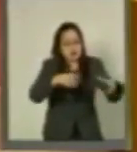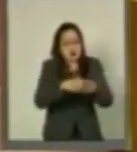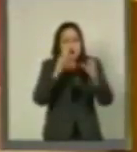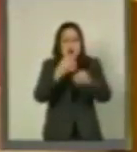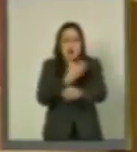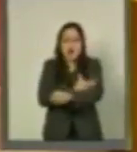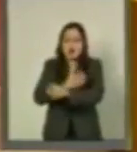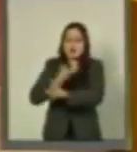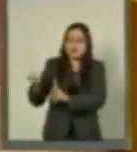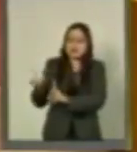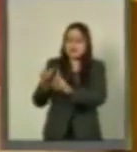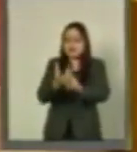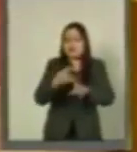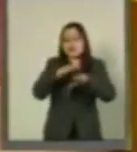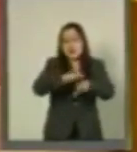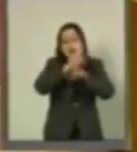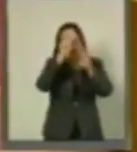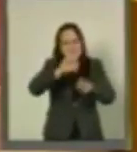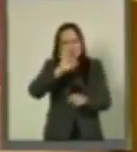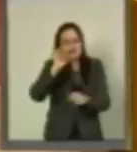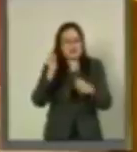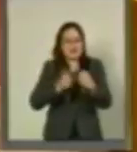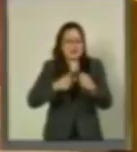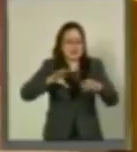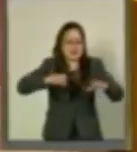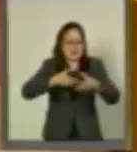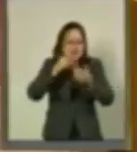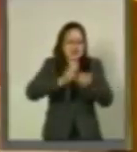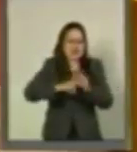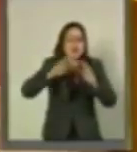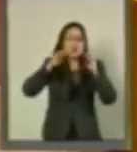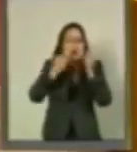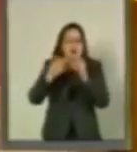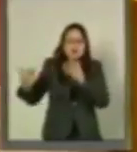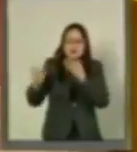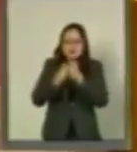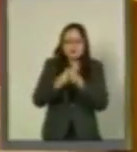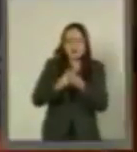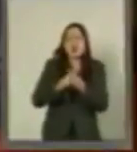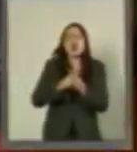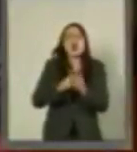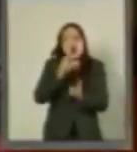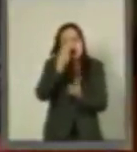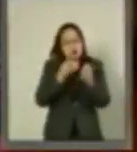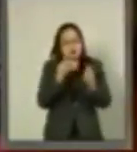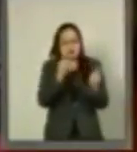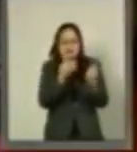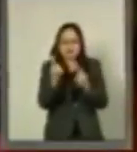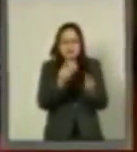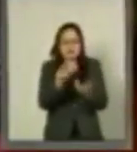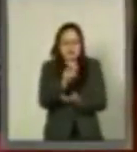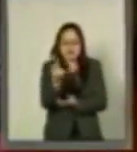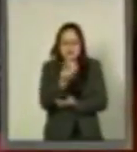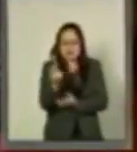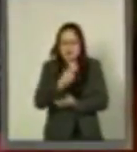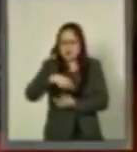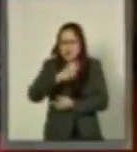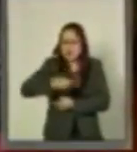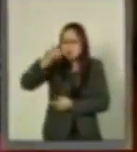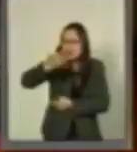acompañamiento a temas de la delincuencia, yo les digo que a unos y a otros no podemos permitirles,